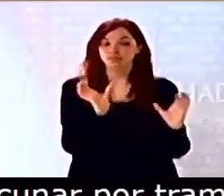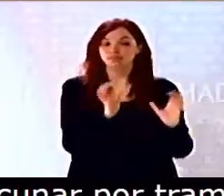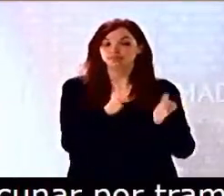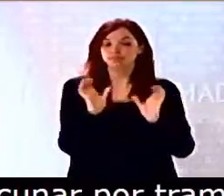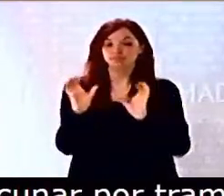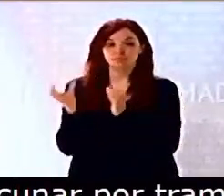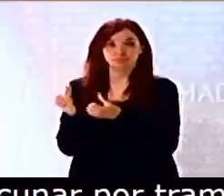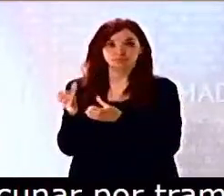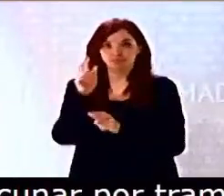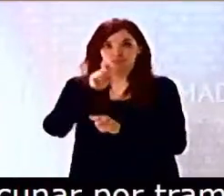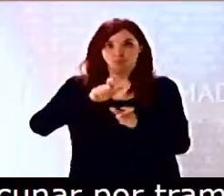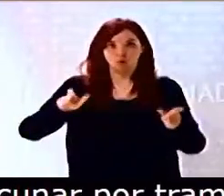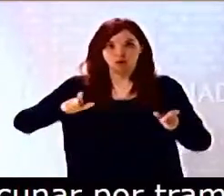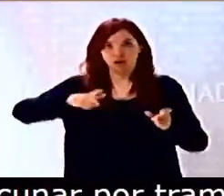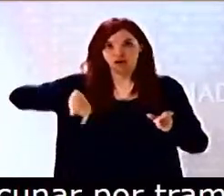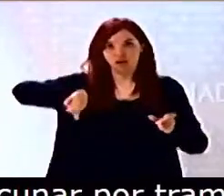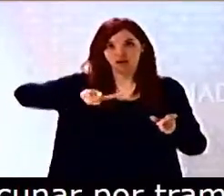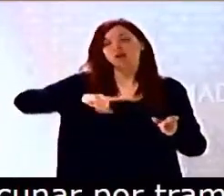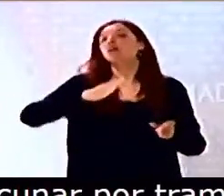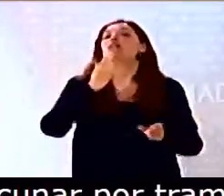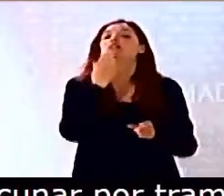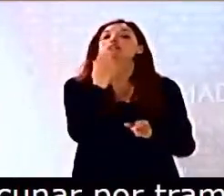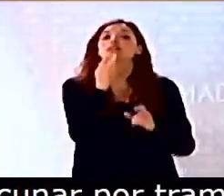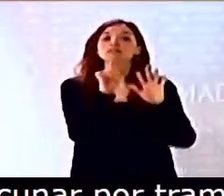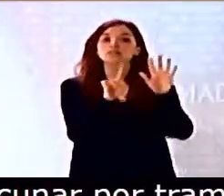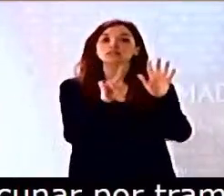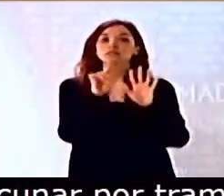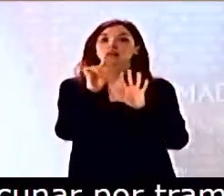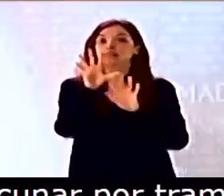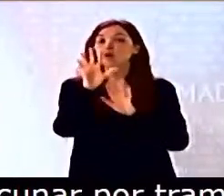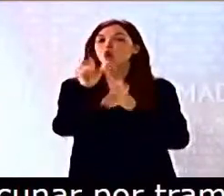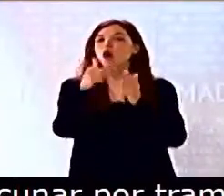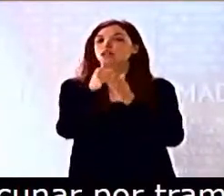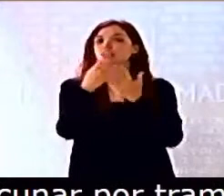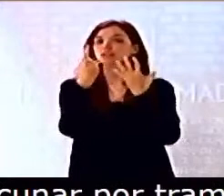población de 65 a 60 años,